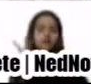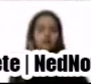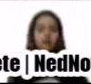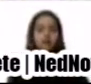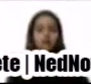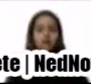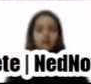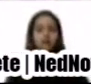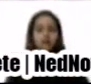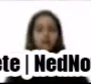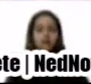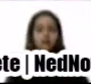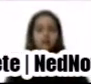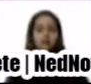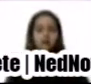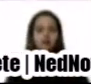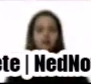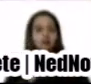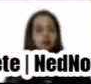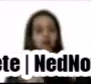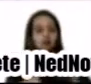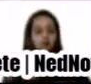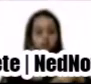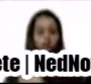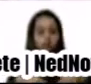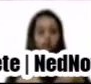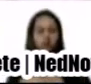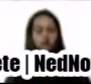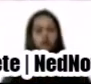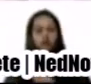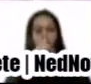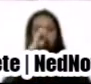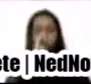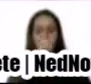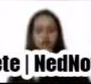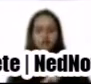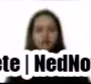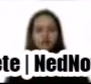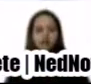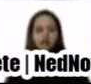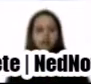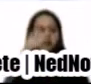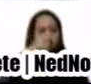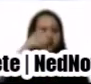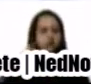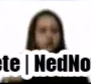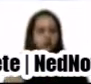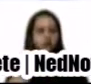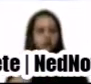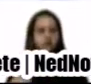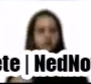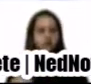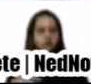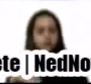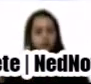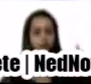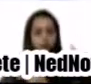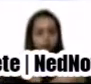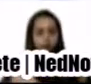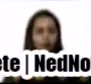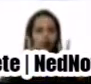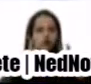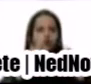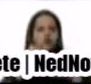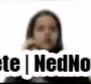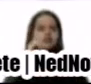todo vestigio de vida democrática en el país. Estas decisiones han llevado al repudio de toda la comunidad